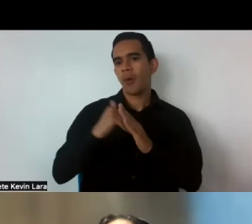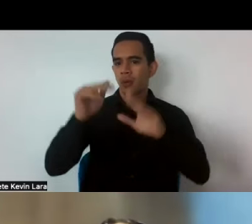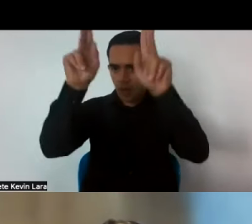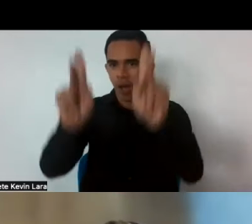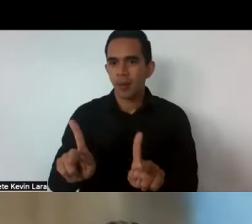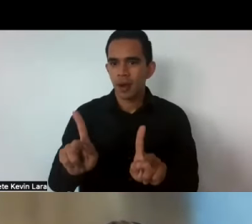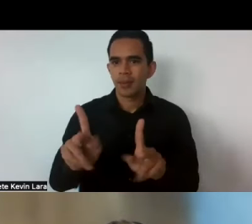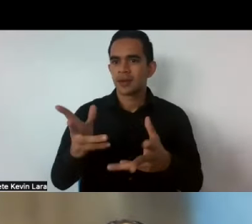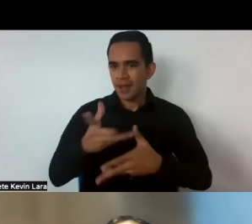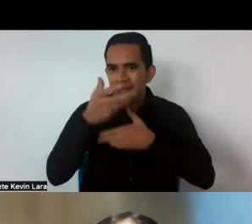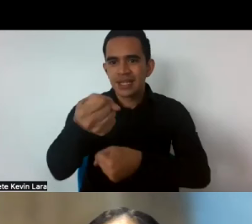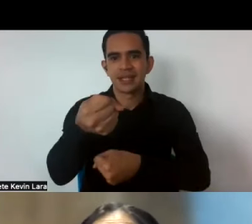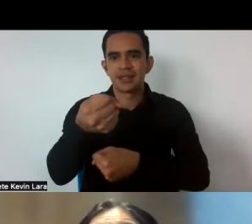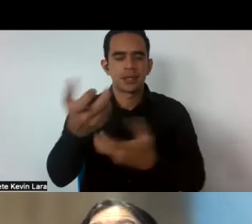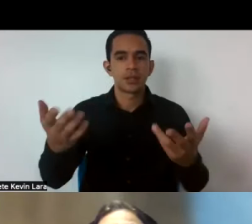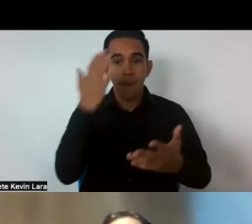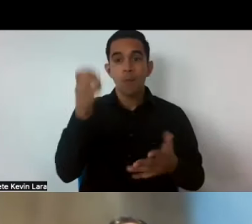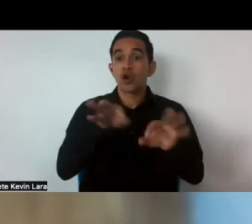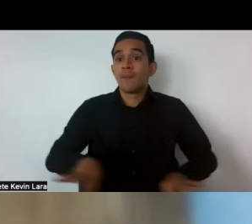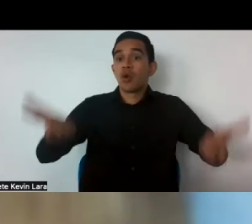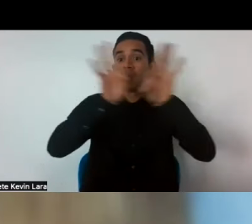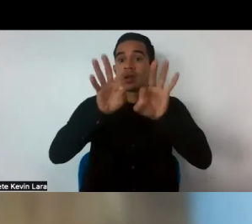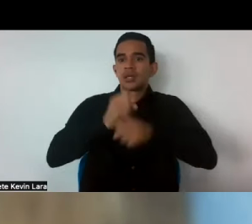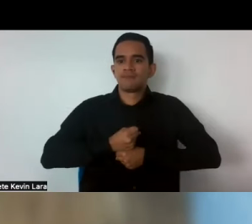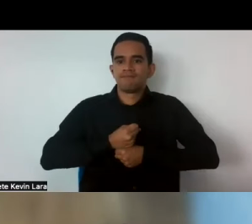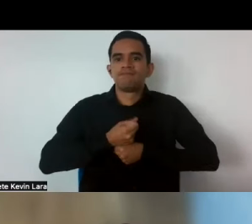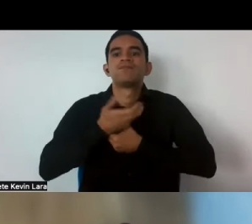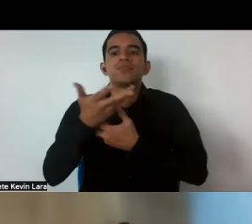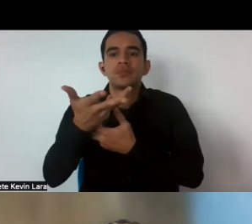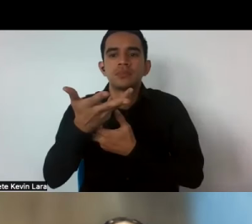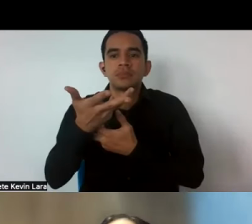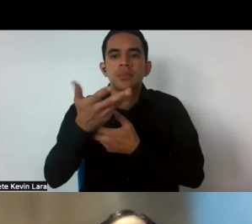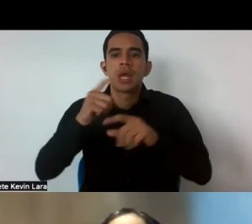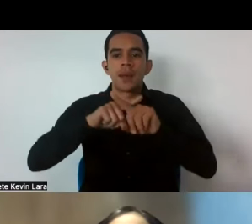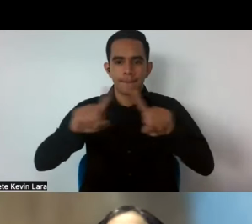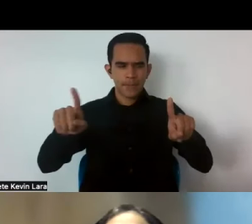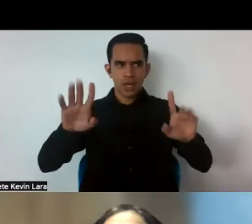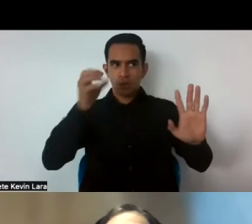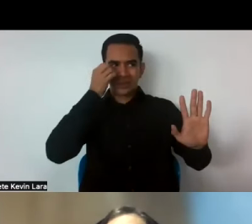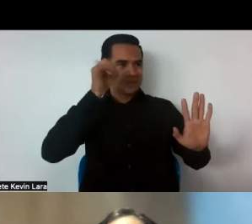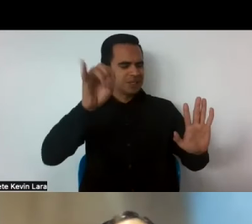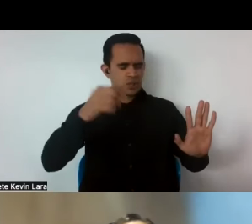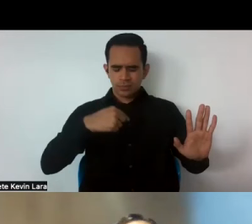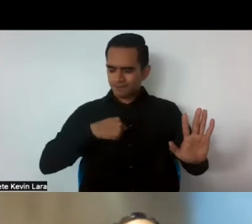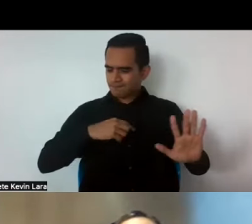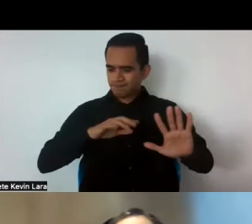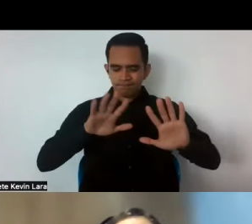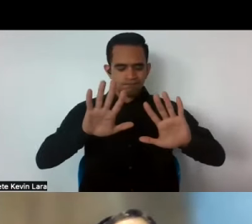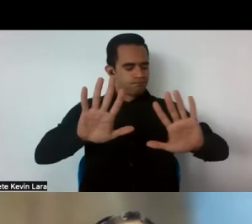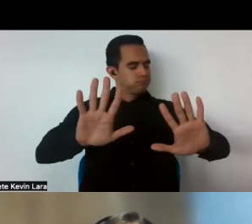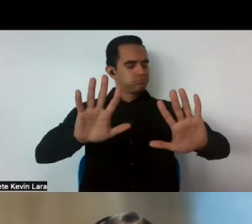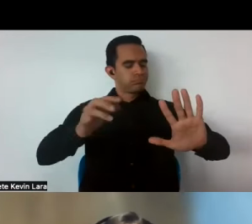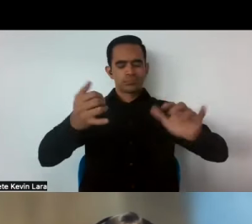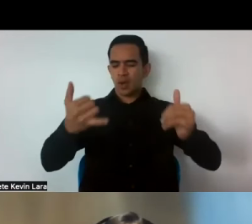la clave. Pero también si yo digo, oigan, esta situación en este momento yo no me siento capaz de hablarla